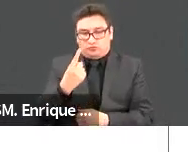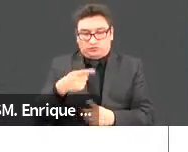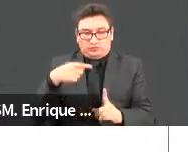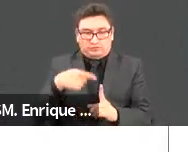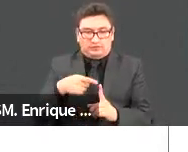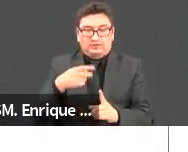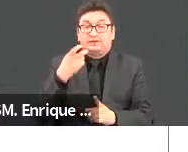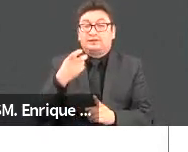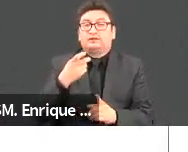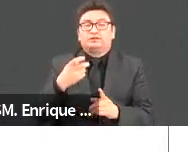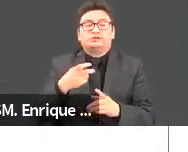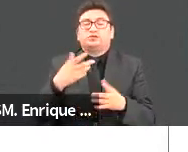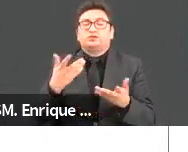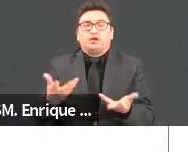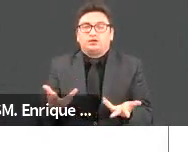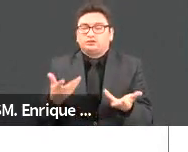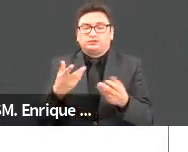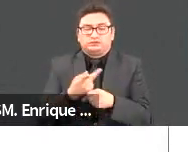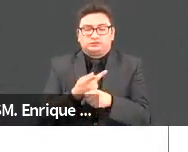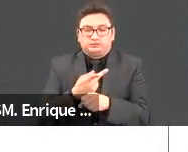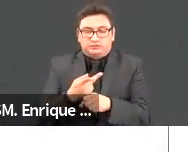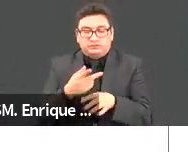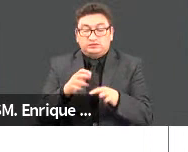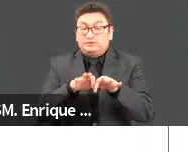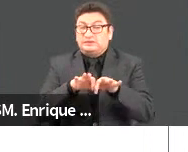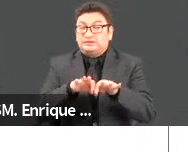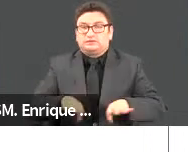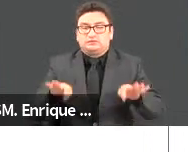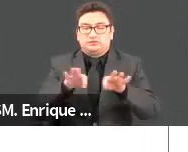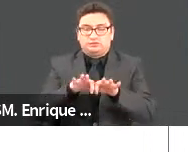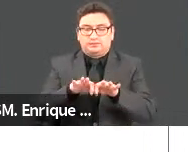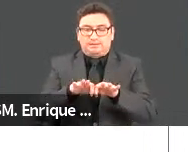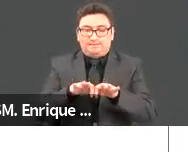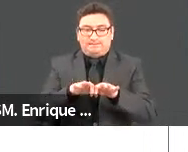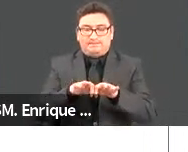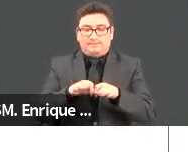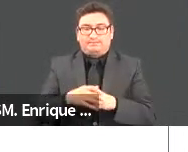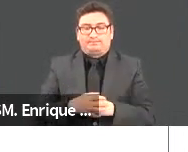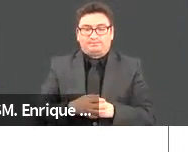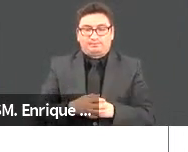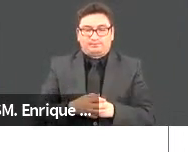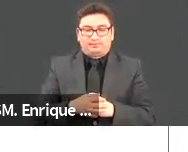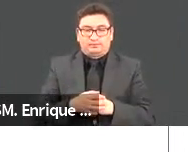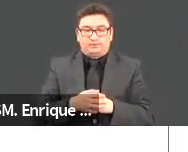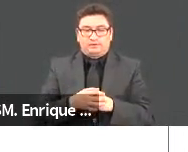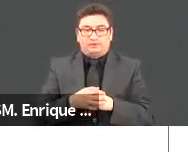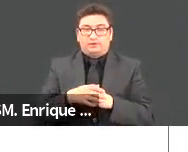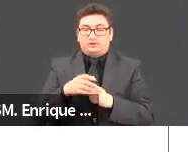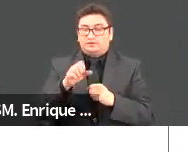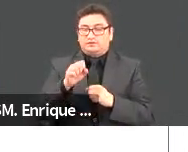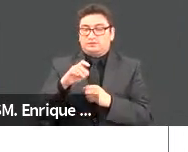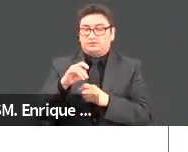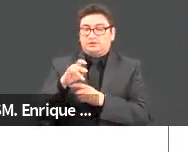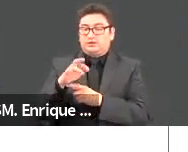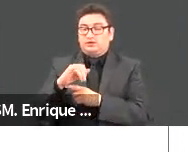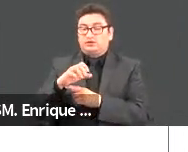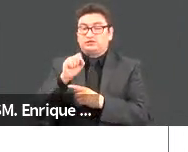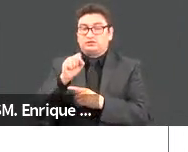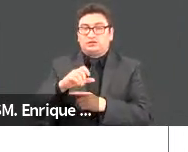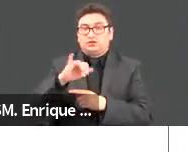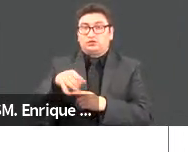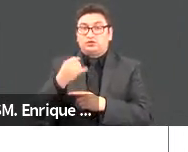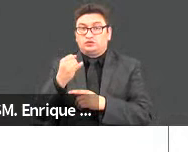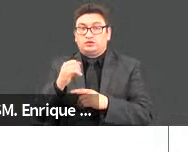sobre todo en algo, en una situación muy, muy importante. Cambia por primera vez el nombre del semanario judicial, porque ahora se le